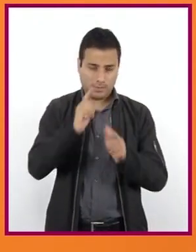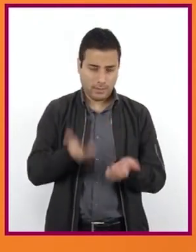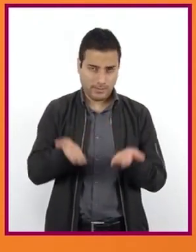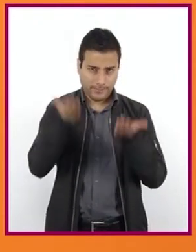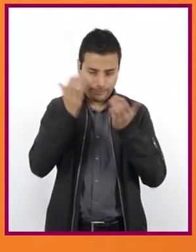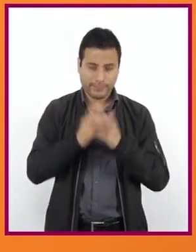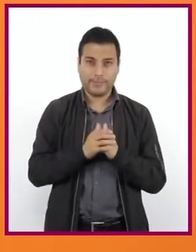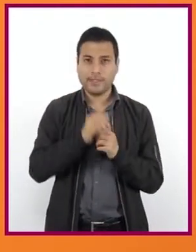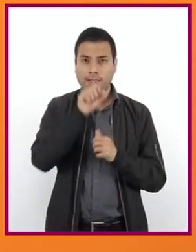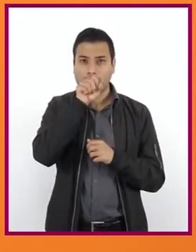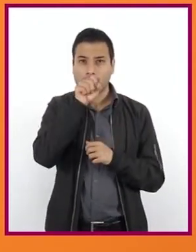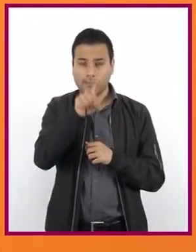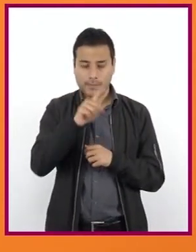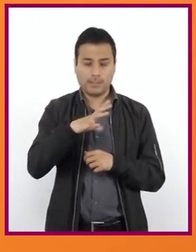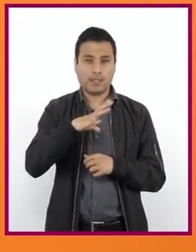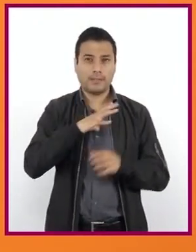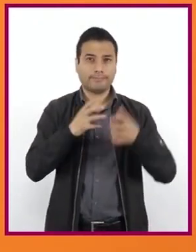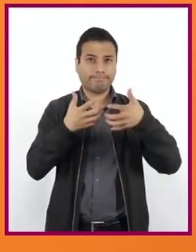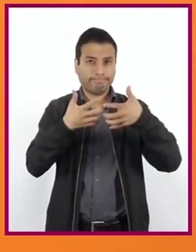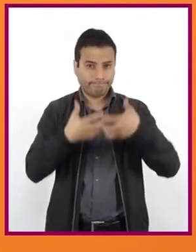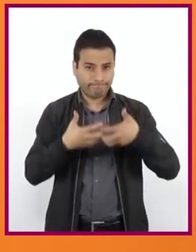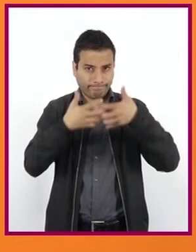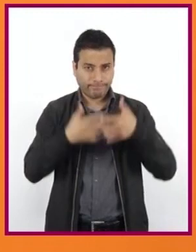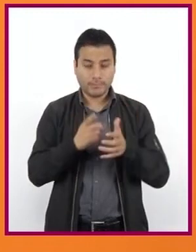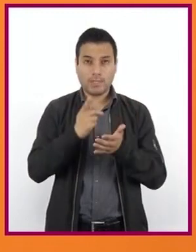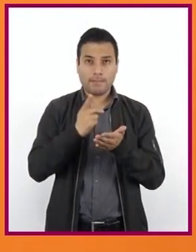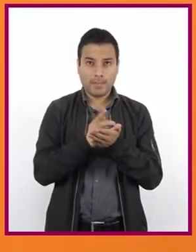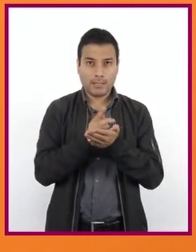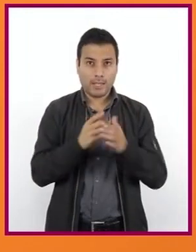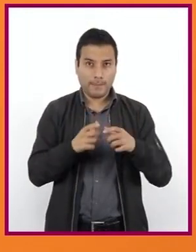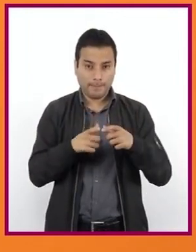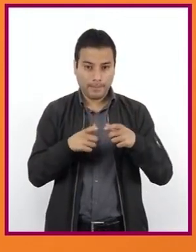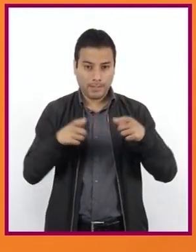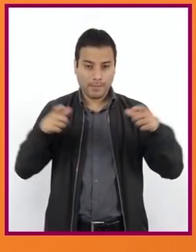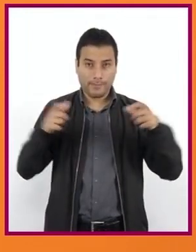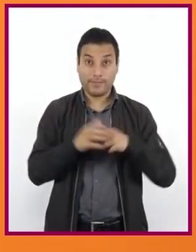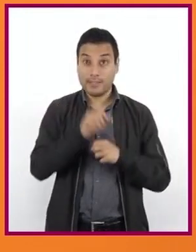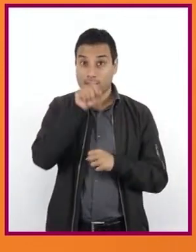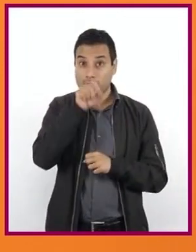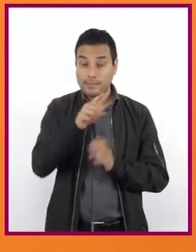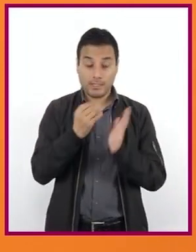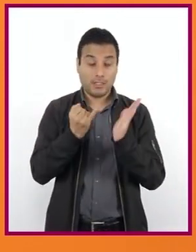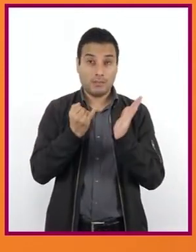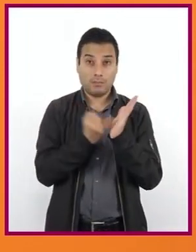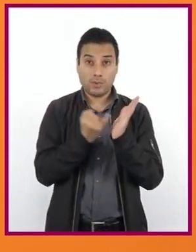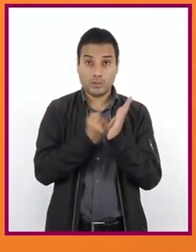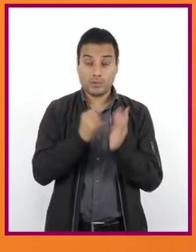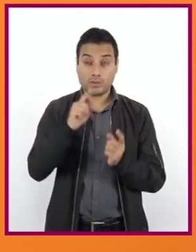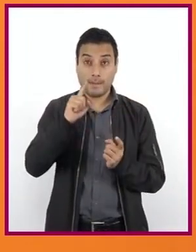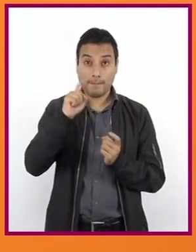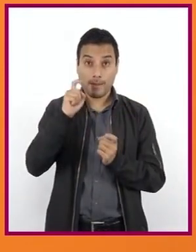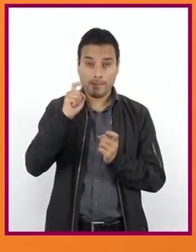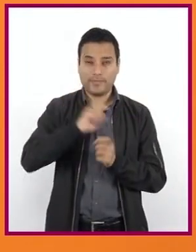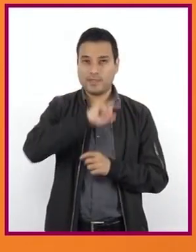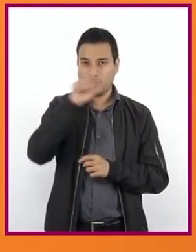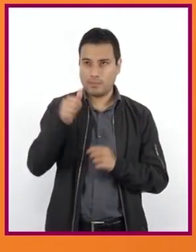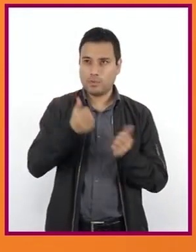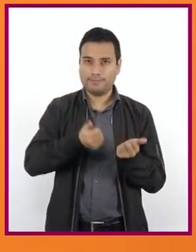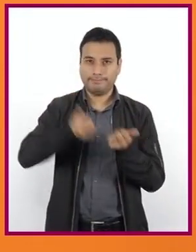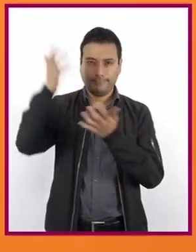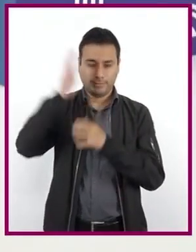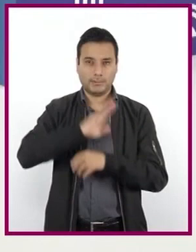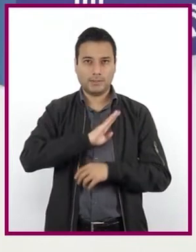incremento en la producción de la plata y la mayor recaudación de impuestos y el envío a la